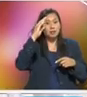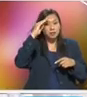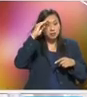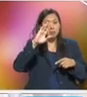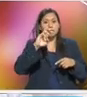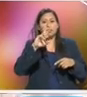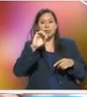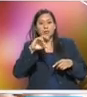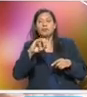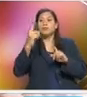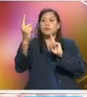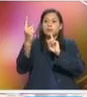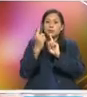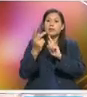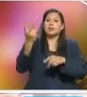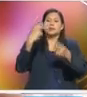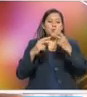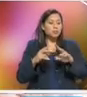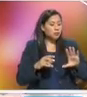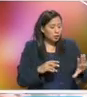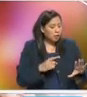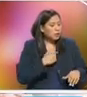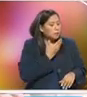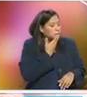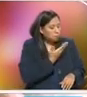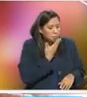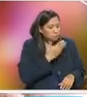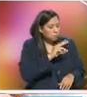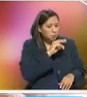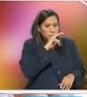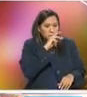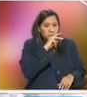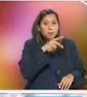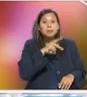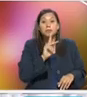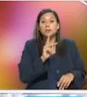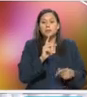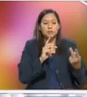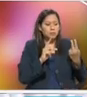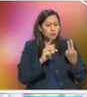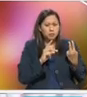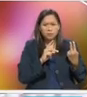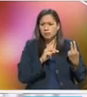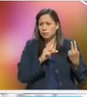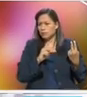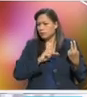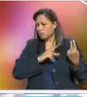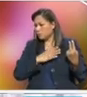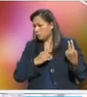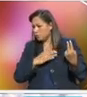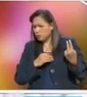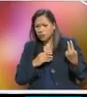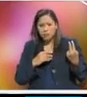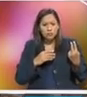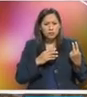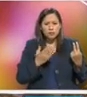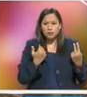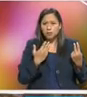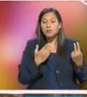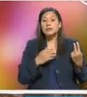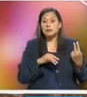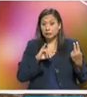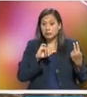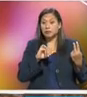gran artista, hizo su arribo y le dijo: estoy bien, no pasa nada. Pero ambos se percataron de que algo faltaba.